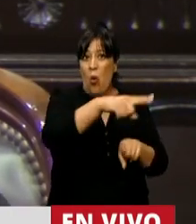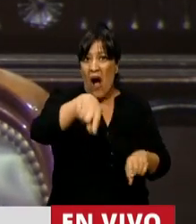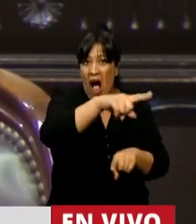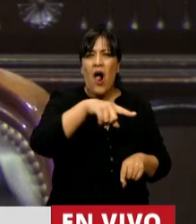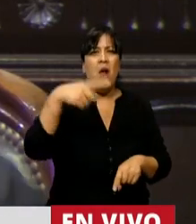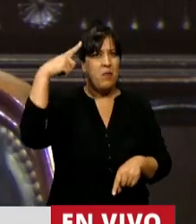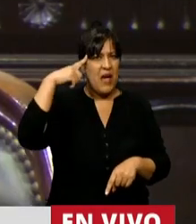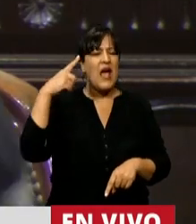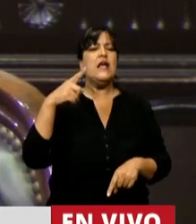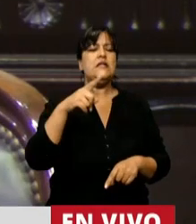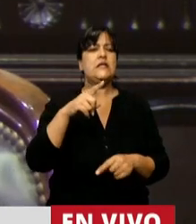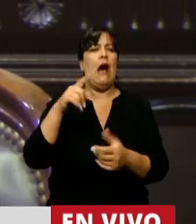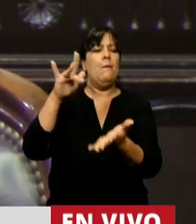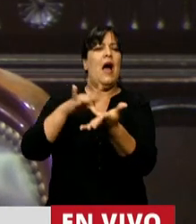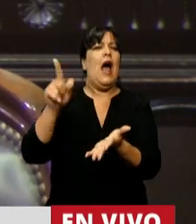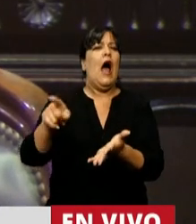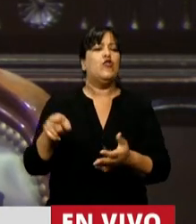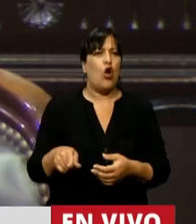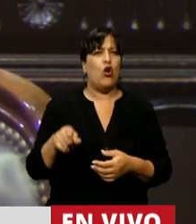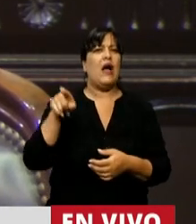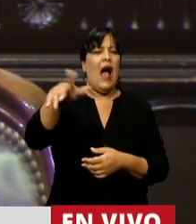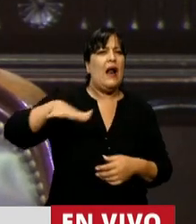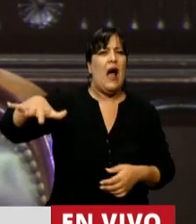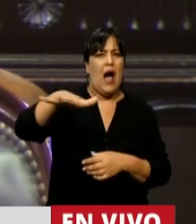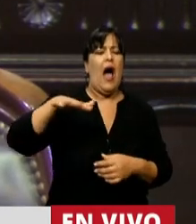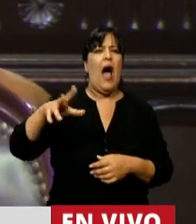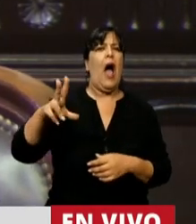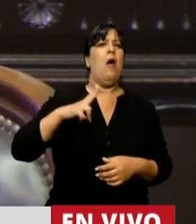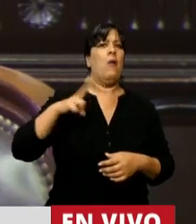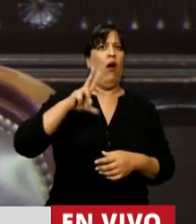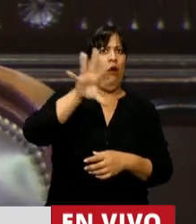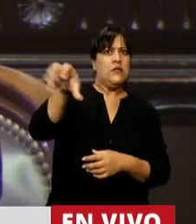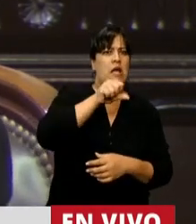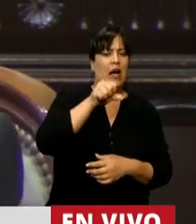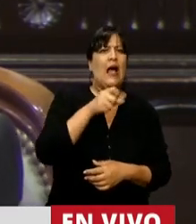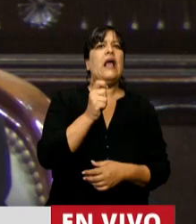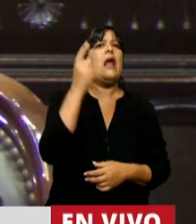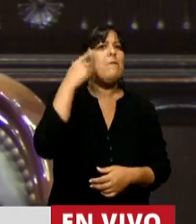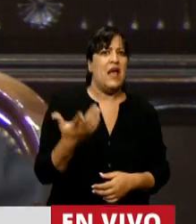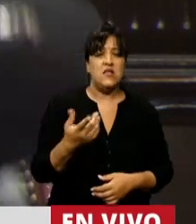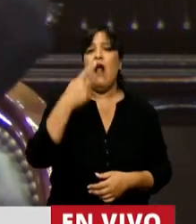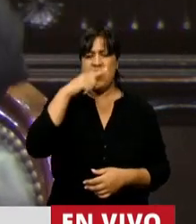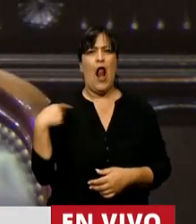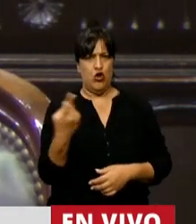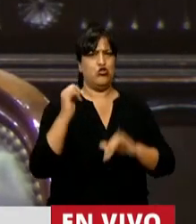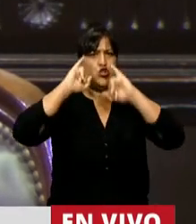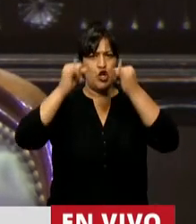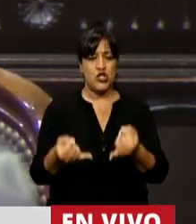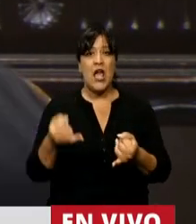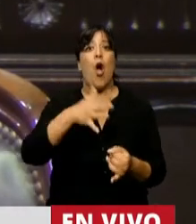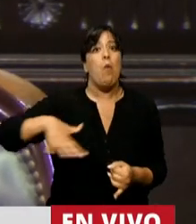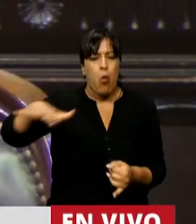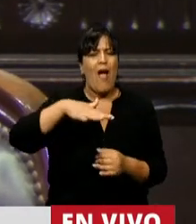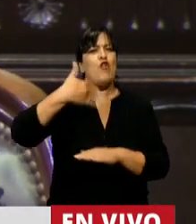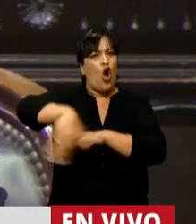a ponerle la mano en el bolsillo a esos sectores del poder financiero. Y sin embargo lo hicimos, y el pueblo salió